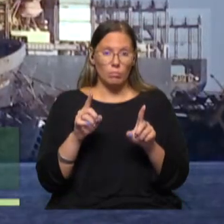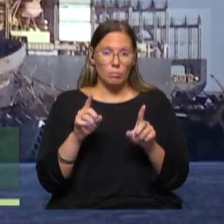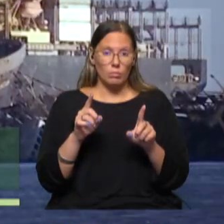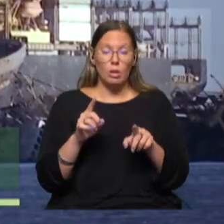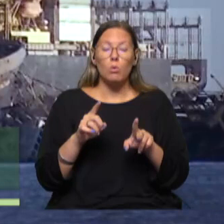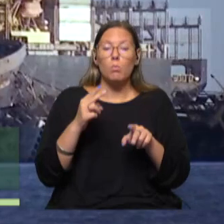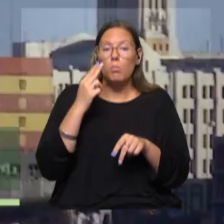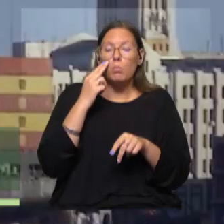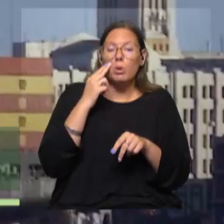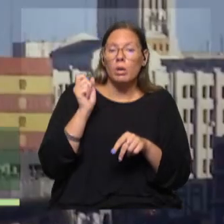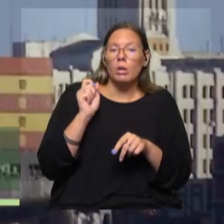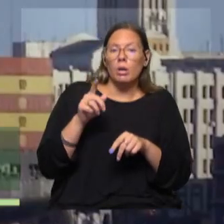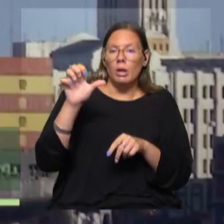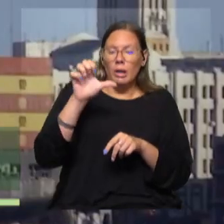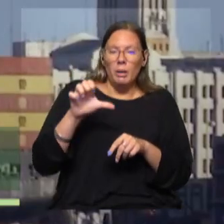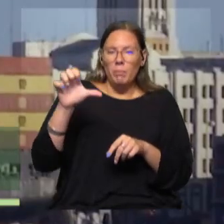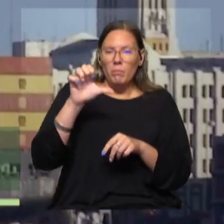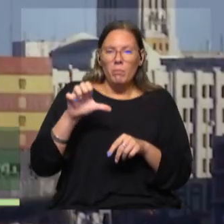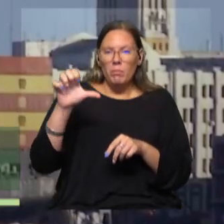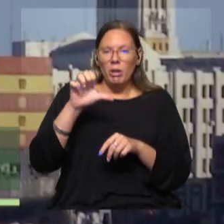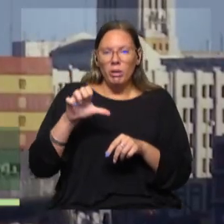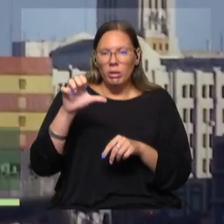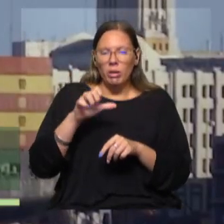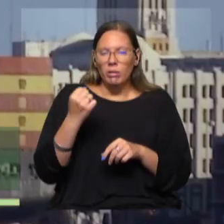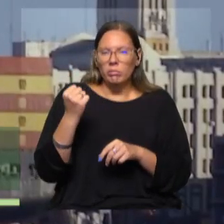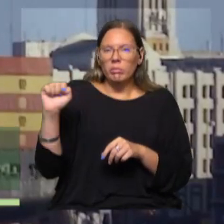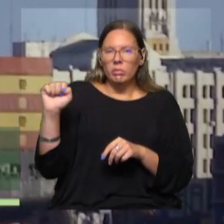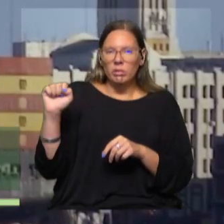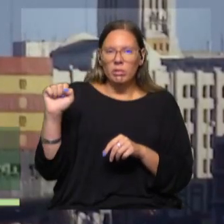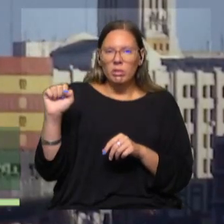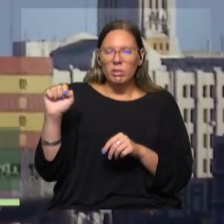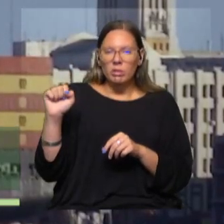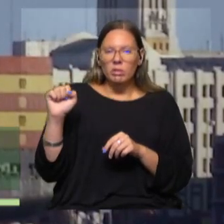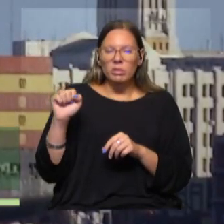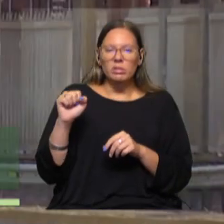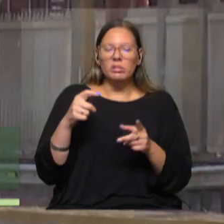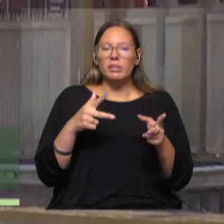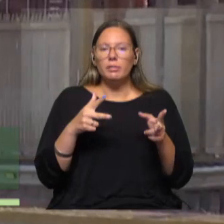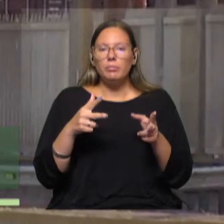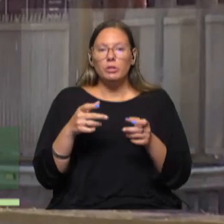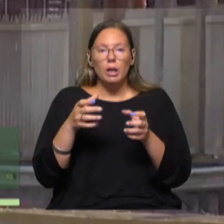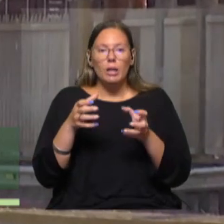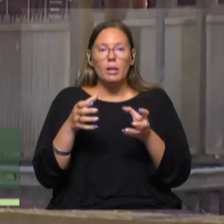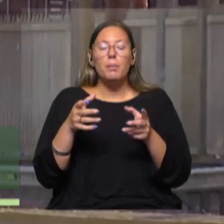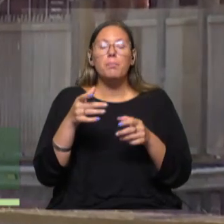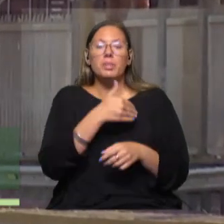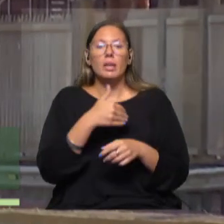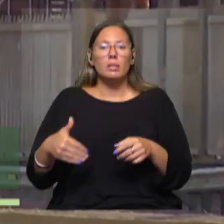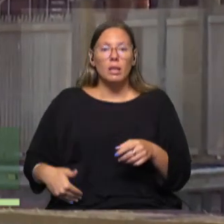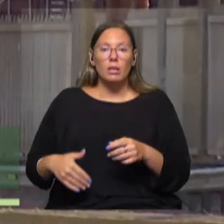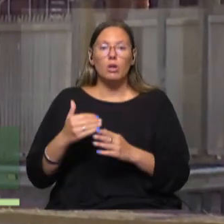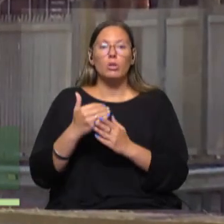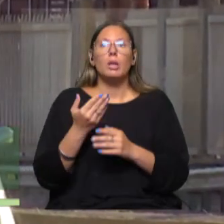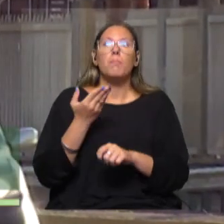un tema que es entre las empresas y su ineficiencia, con el pedido al Estado de rebajas